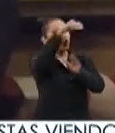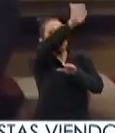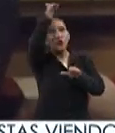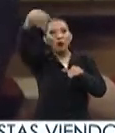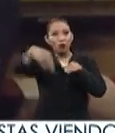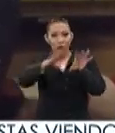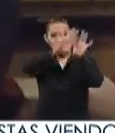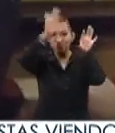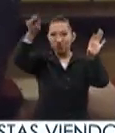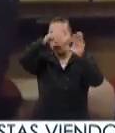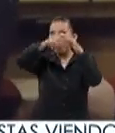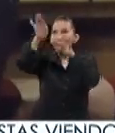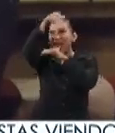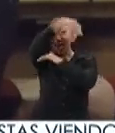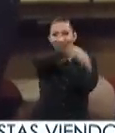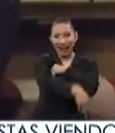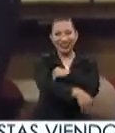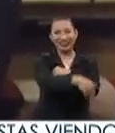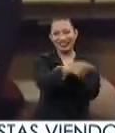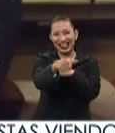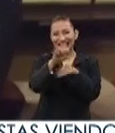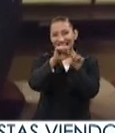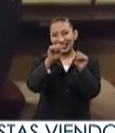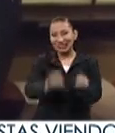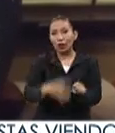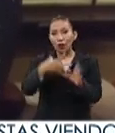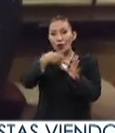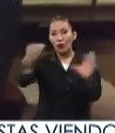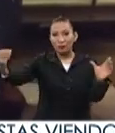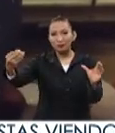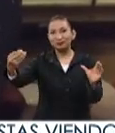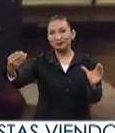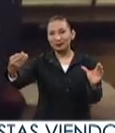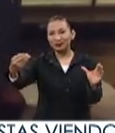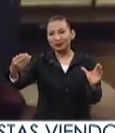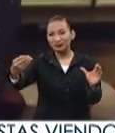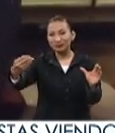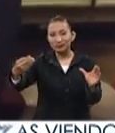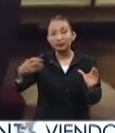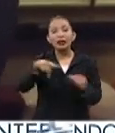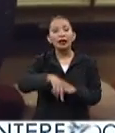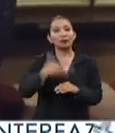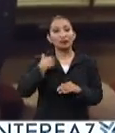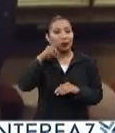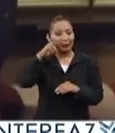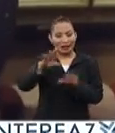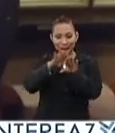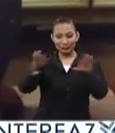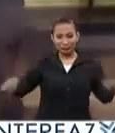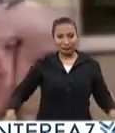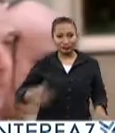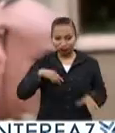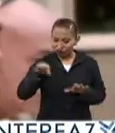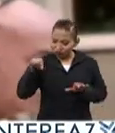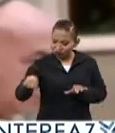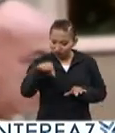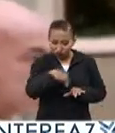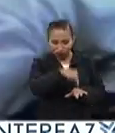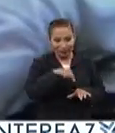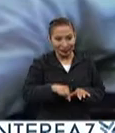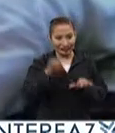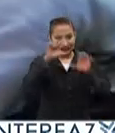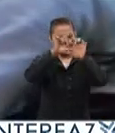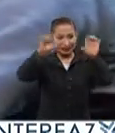el centro a través de un sistema de tubería neumática. También se ven las consolas botones y en la